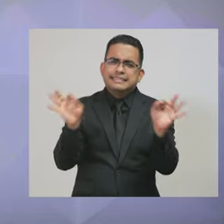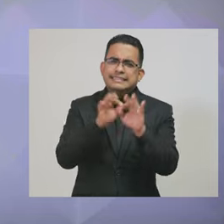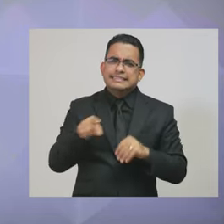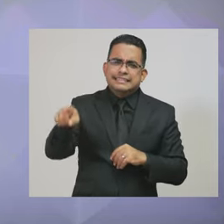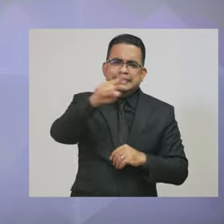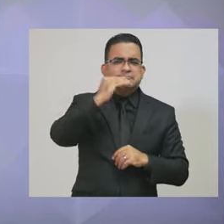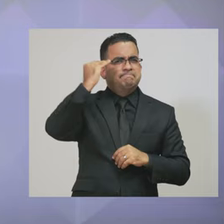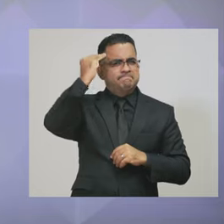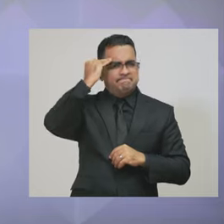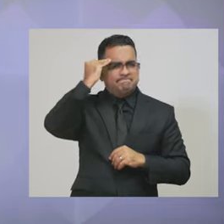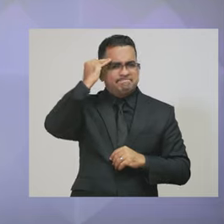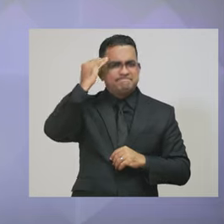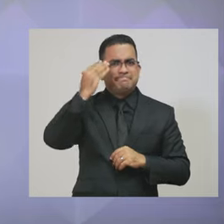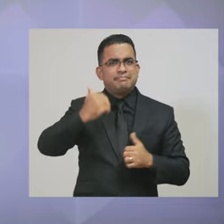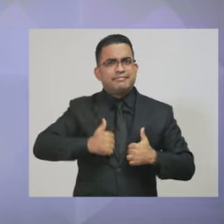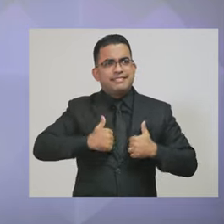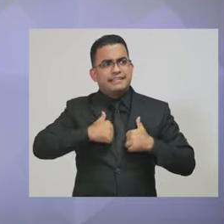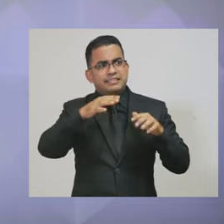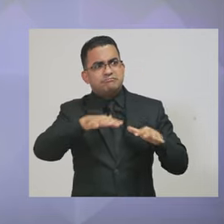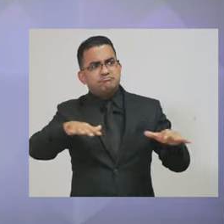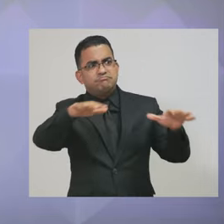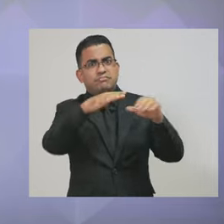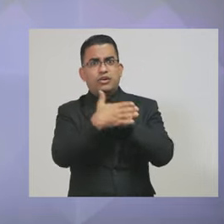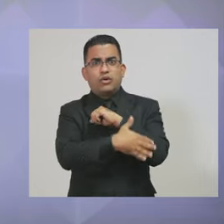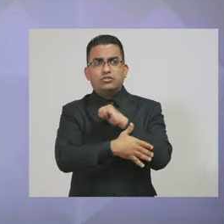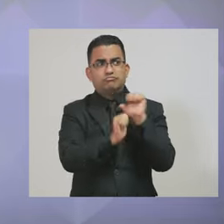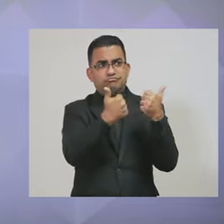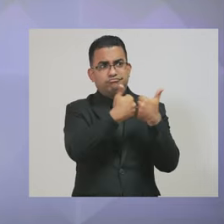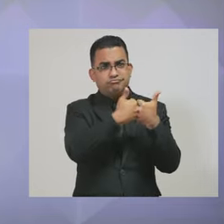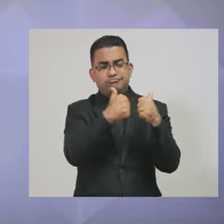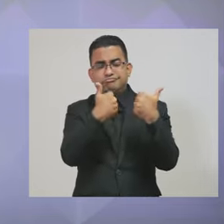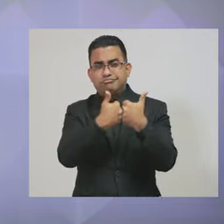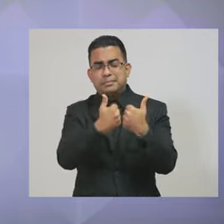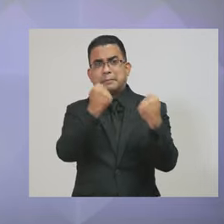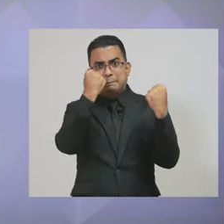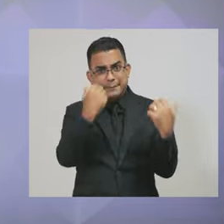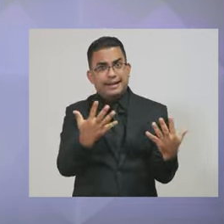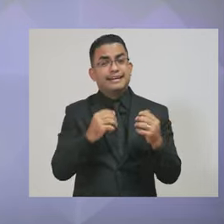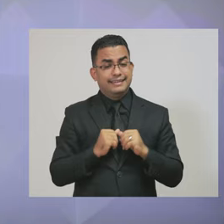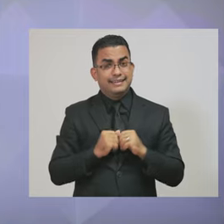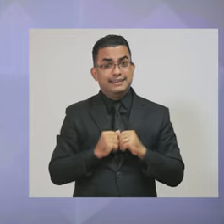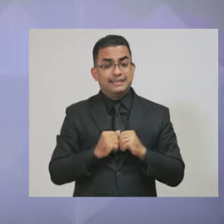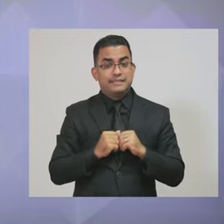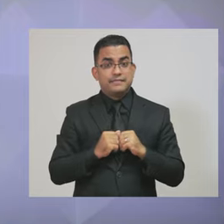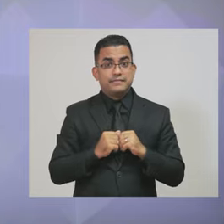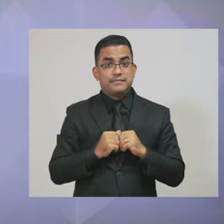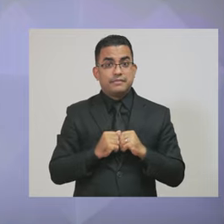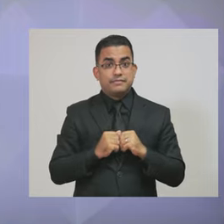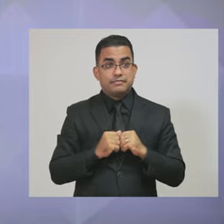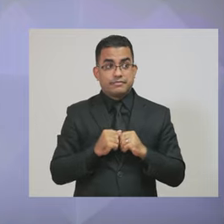les invito a estar consciente de las realidades y desafíos de la sociedad y el país hoy en día